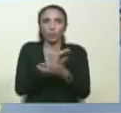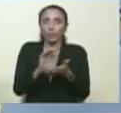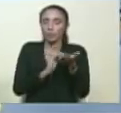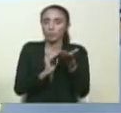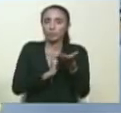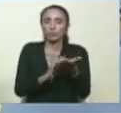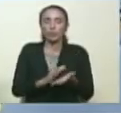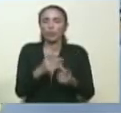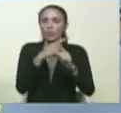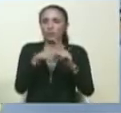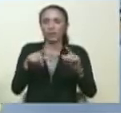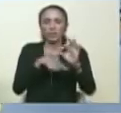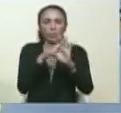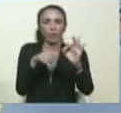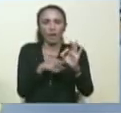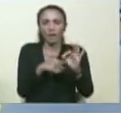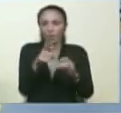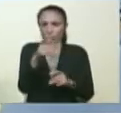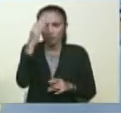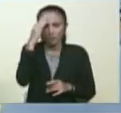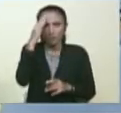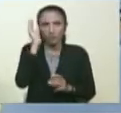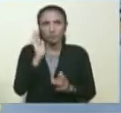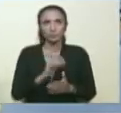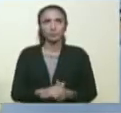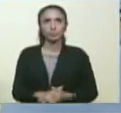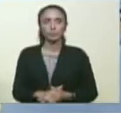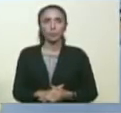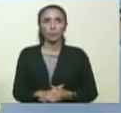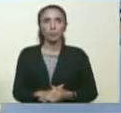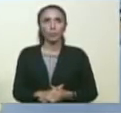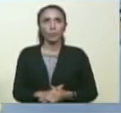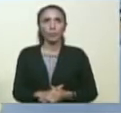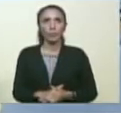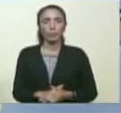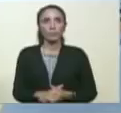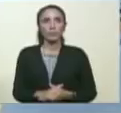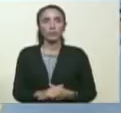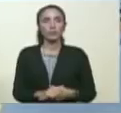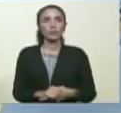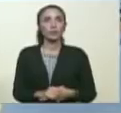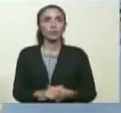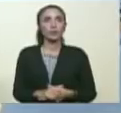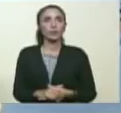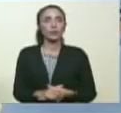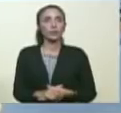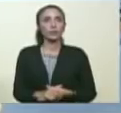Ethereum, Bitcoin, ¿no? ¿Qué dice Carlos Quinto? ¿No es así? Bueno,